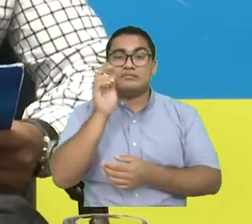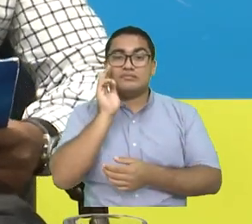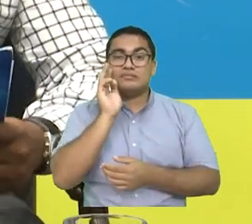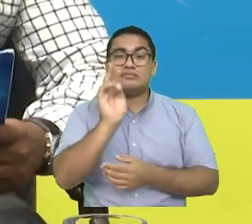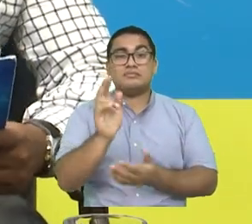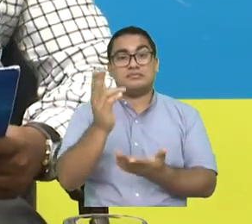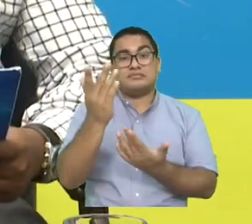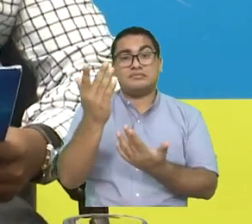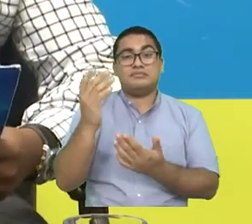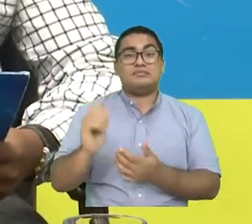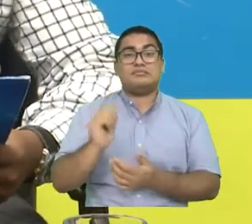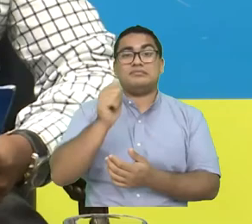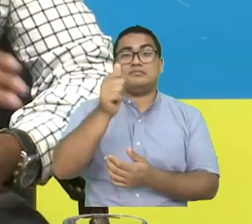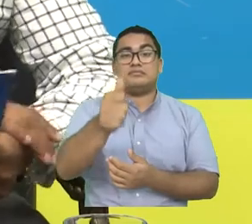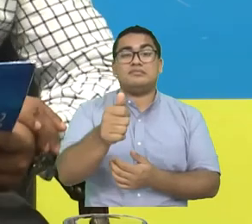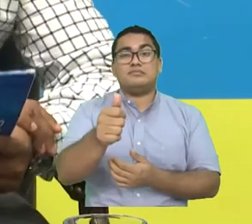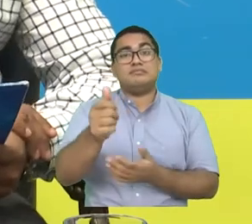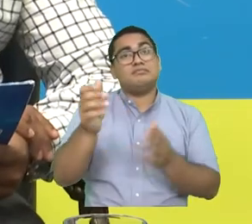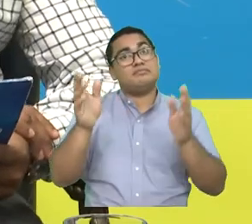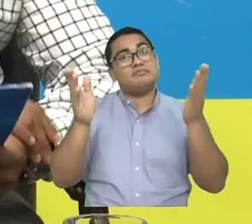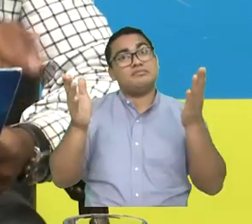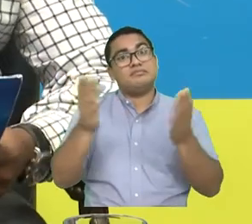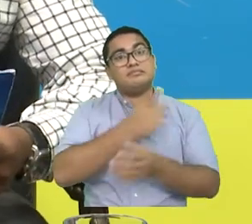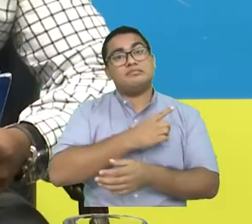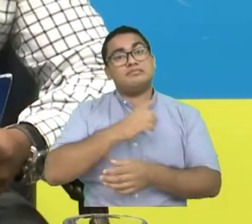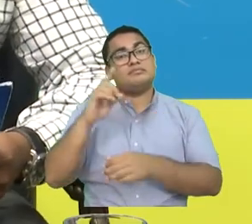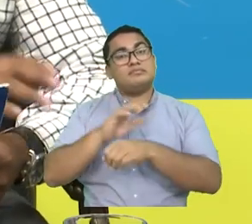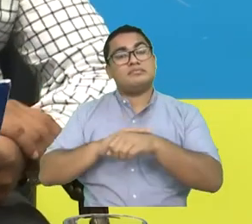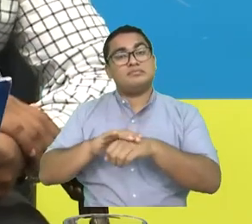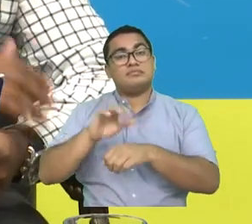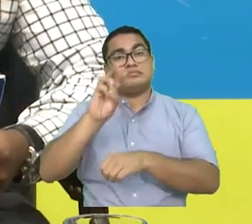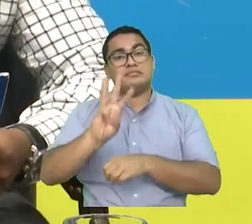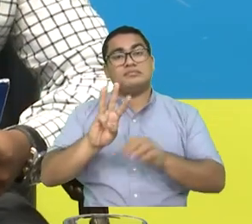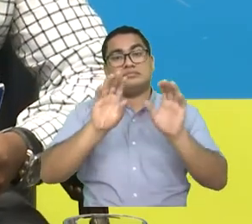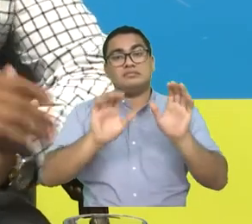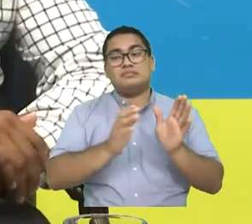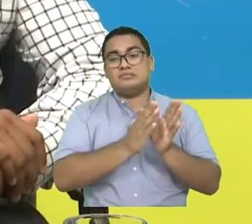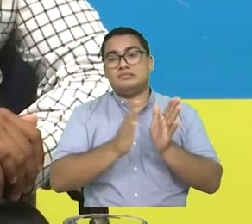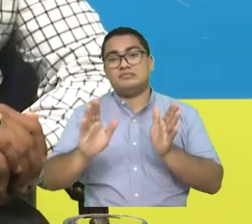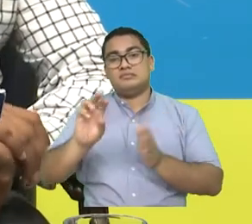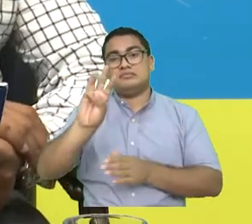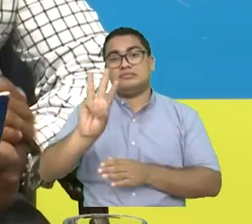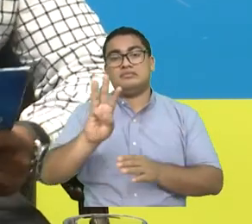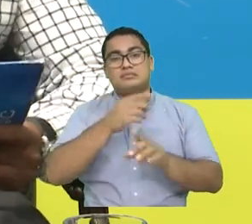Le esperamos el día de mañana, si Dios así lo permite, a partir de las 3 de la tarde a 3 y media,